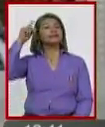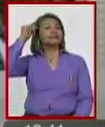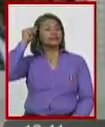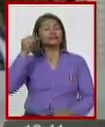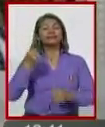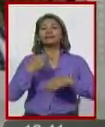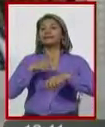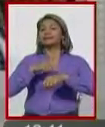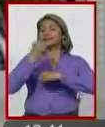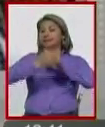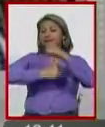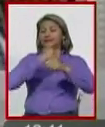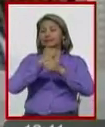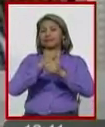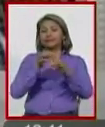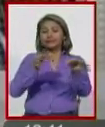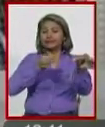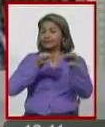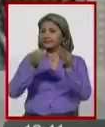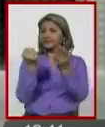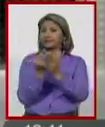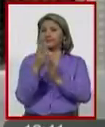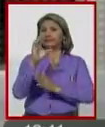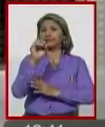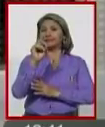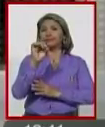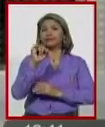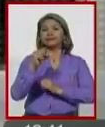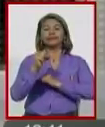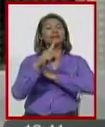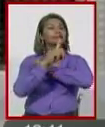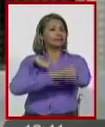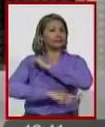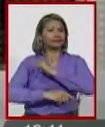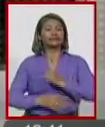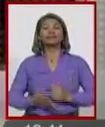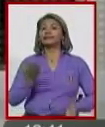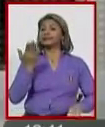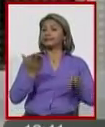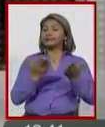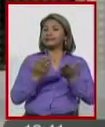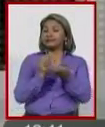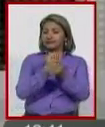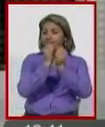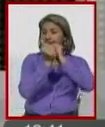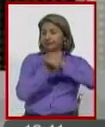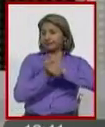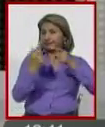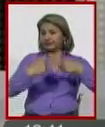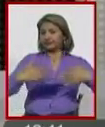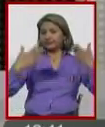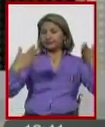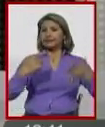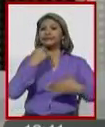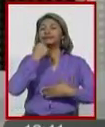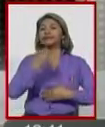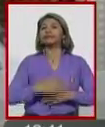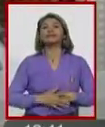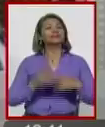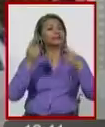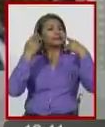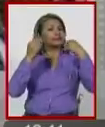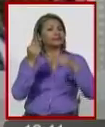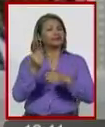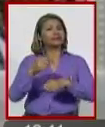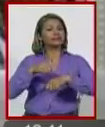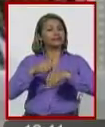Gobierno da plazo de un año para socializar el nuevo Código de Sistema Penal y sus posibles cambios. Opositores afirman que